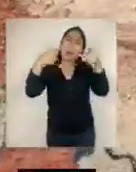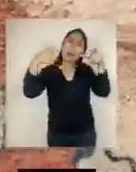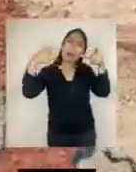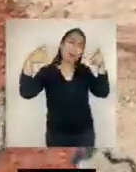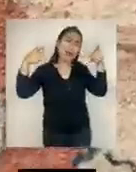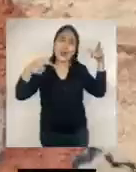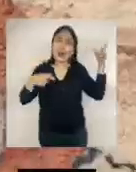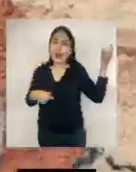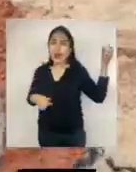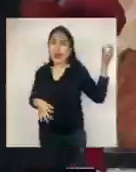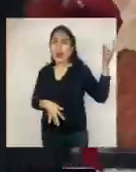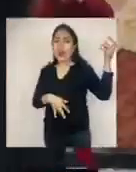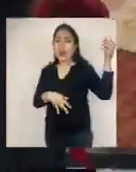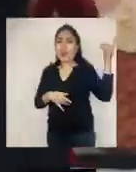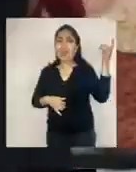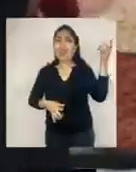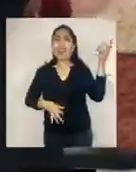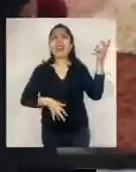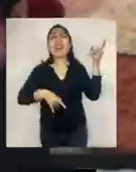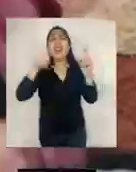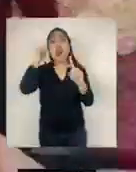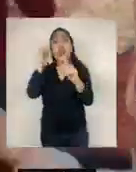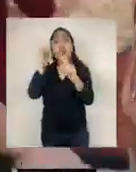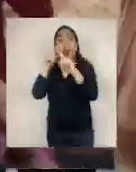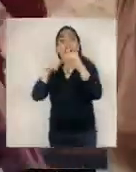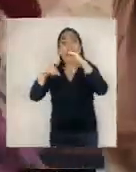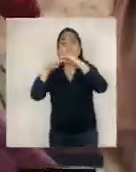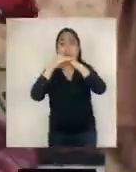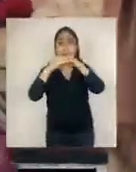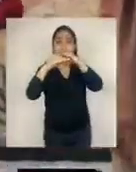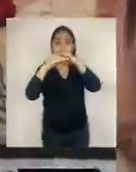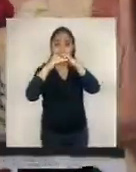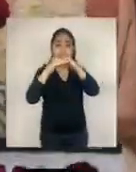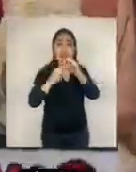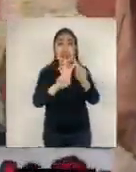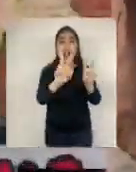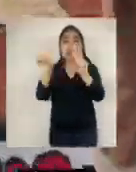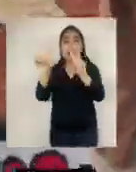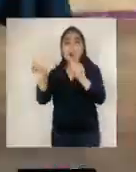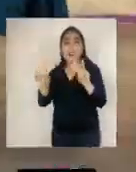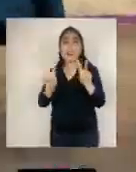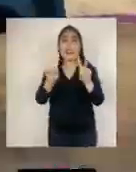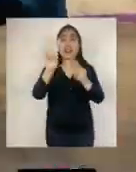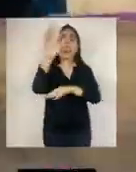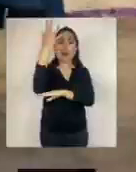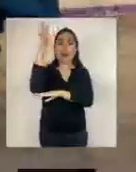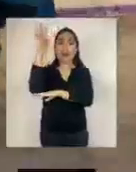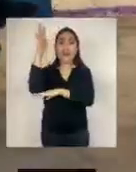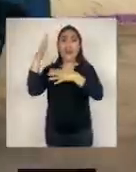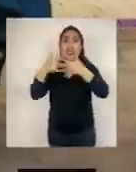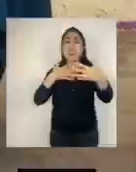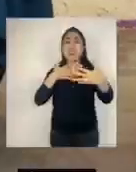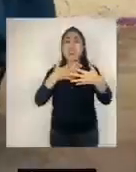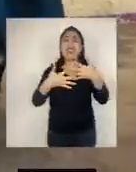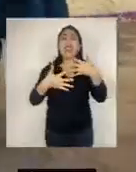un tipo que dice que a él le pegaron, le dispararon, como un crimen de odio.